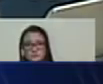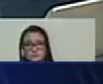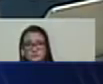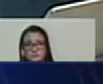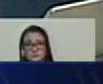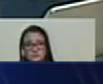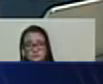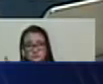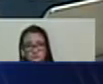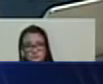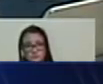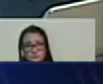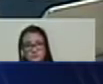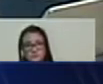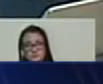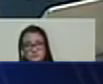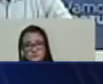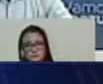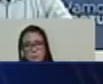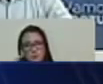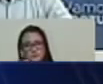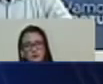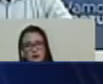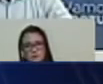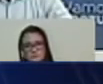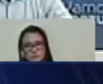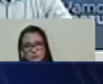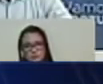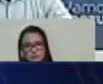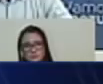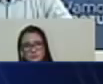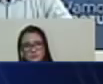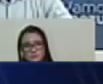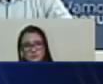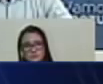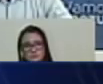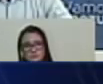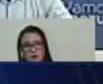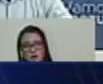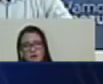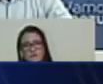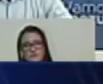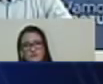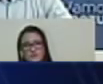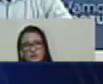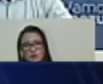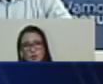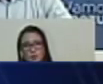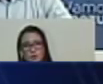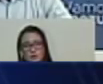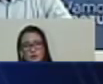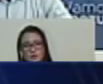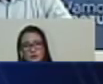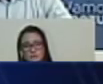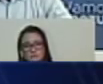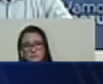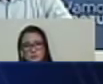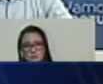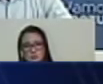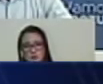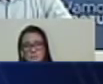róbale el papel moneda, inventa noticias, inventa mentiras sobre ellos, desestabiliza a los